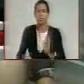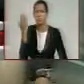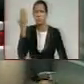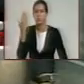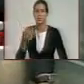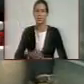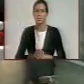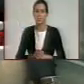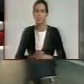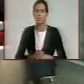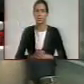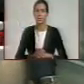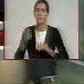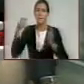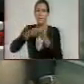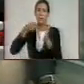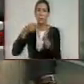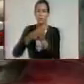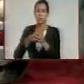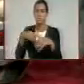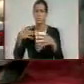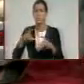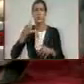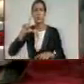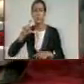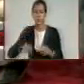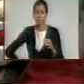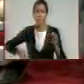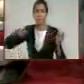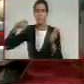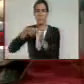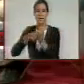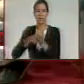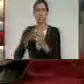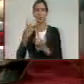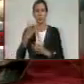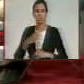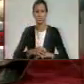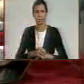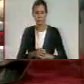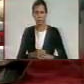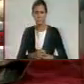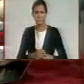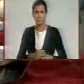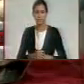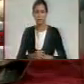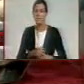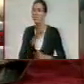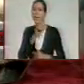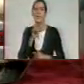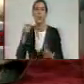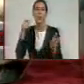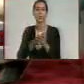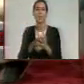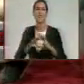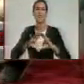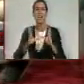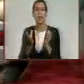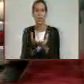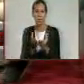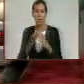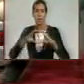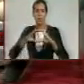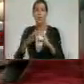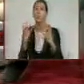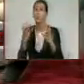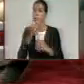las cuotas balón, ¿no te acuerdas tú de las cuotas llamadas mexicanas, mal llamadas mexicanas? No, las cuotas balón. ¿Y cuántas personas no